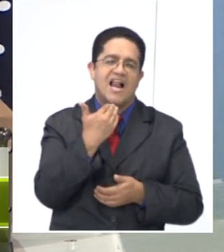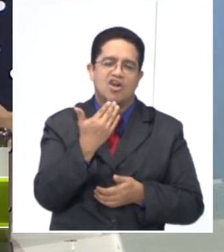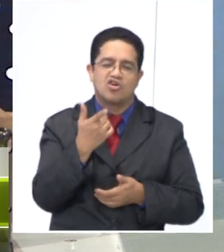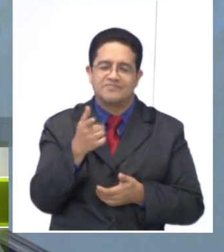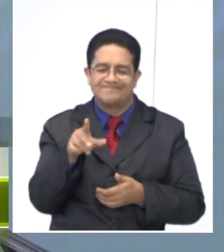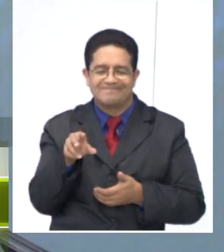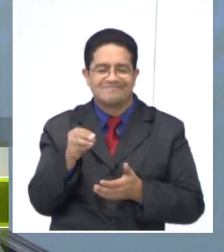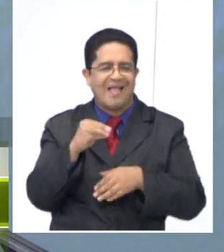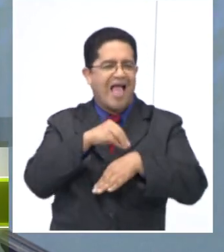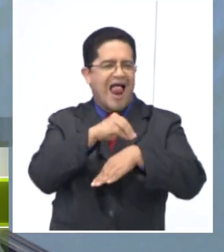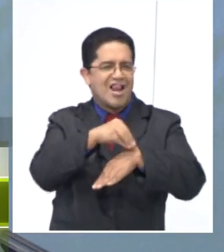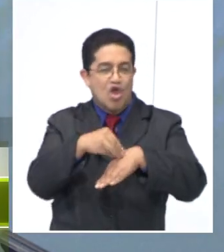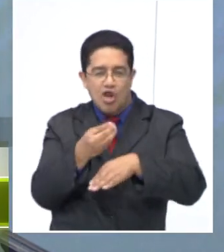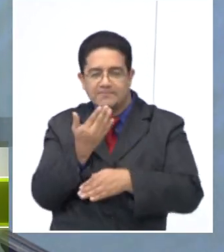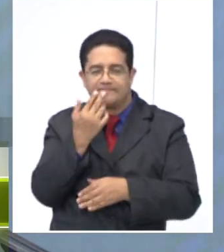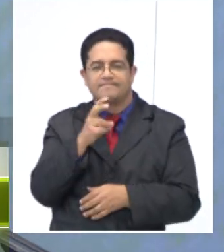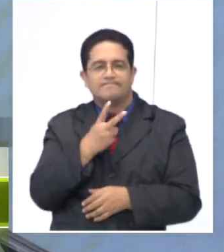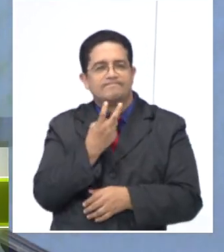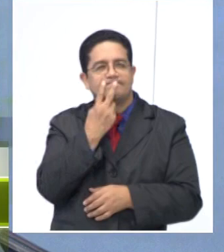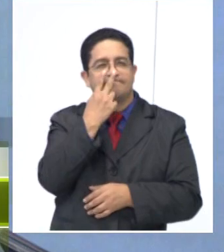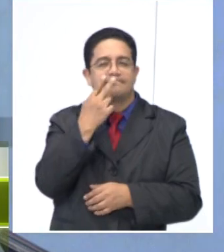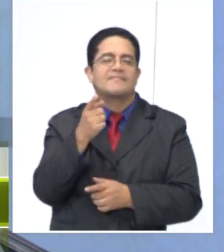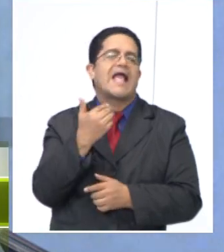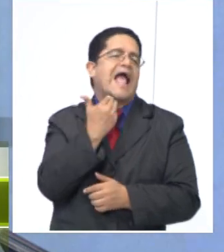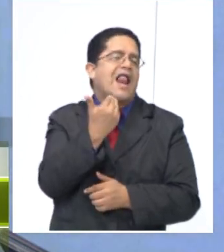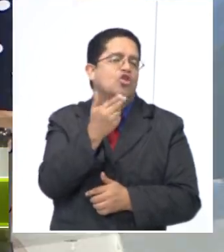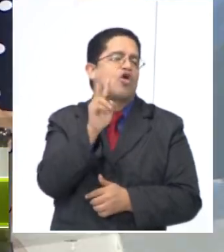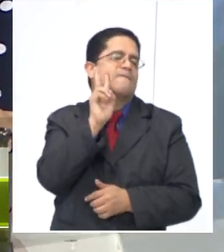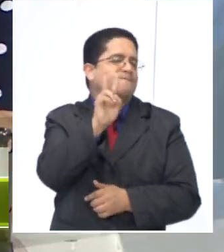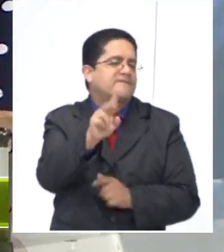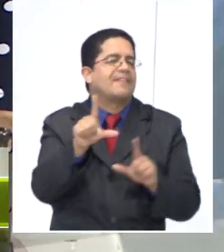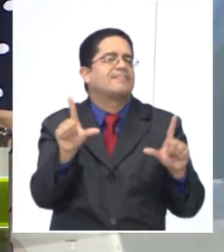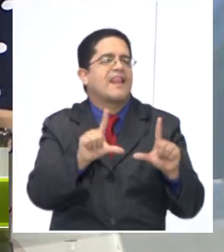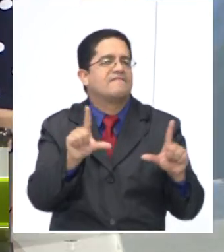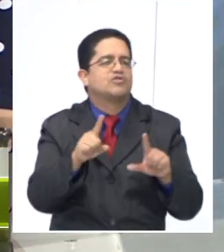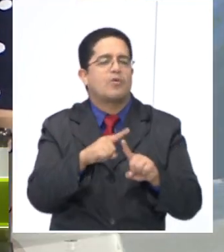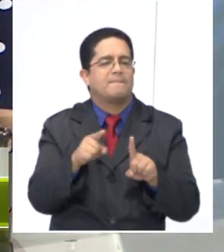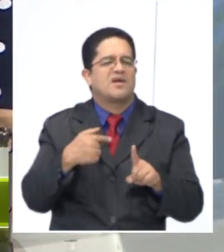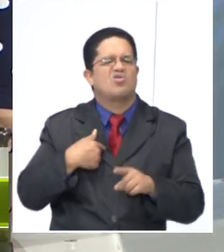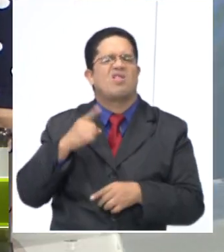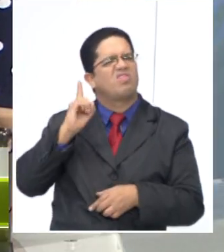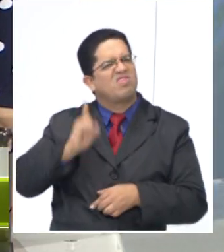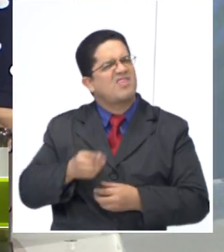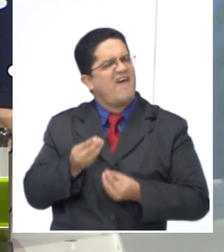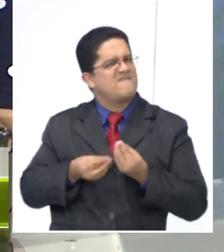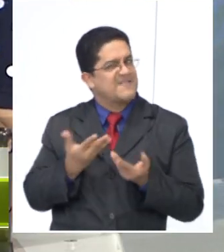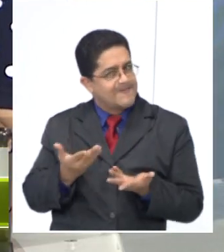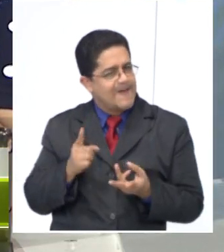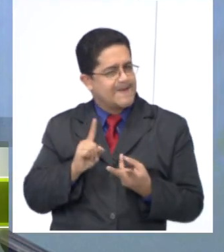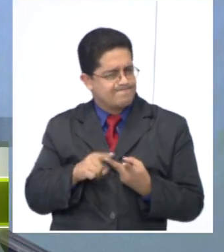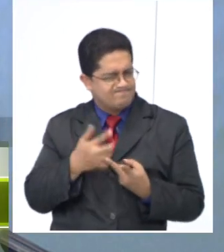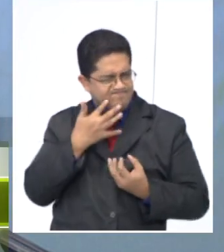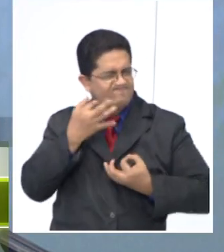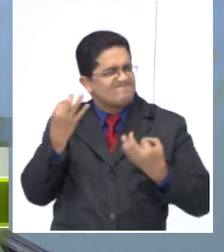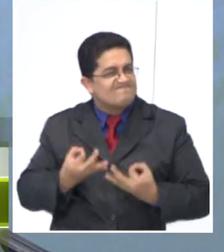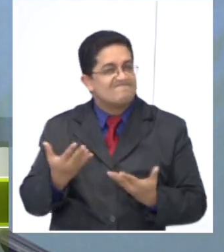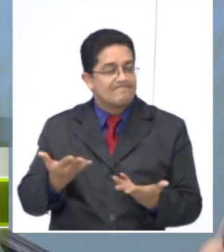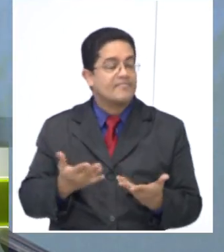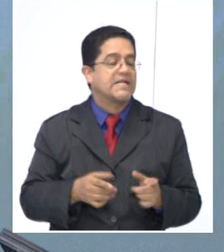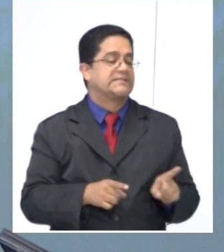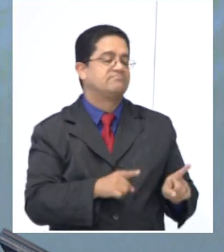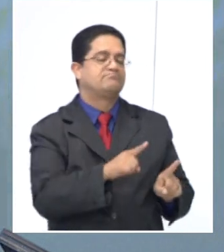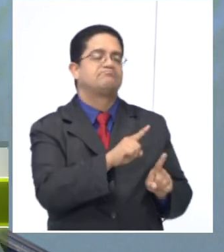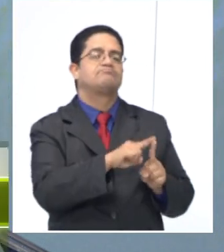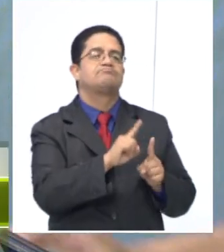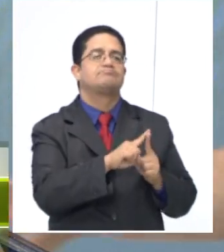menos uno va viendo de repente en televisión, ¿no? Pero realmente, ¿qué deberíamos hacer y qué deberíamos evitar? Clásicamente se ha establecido